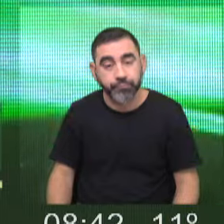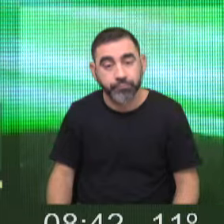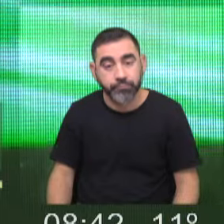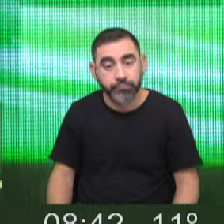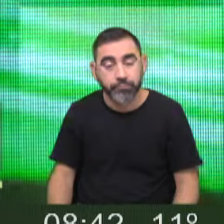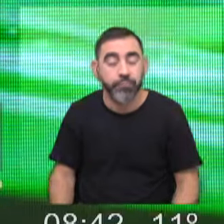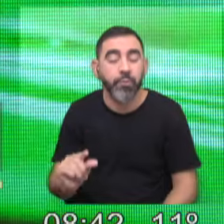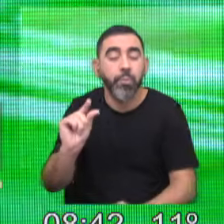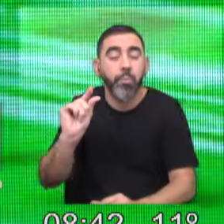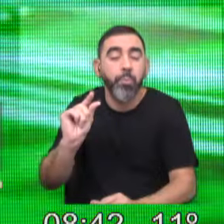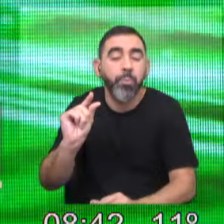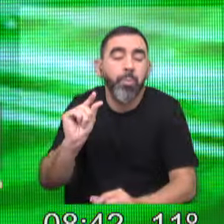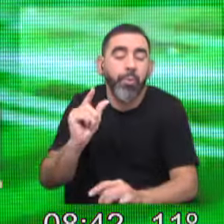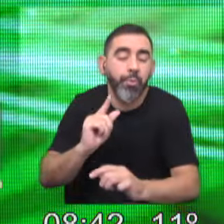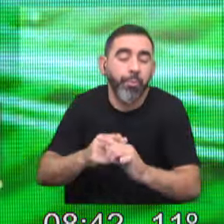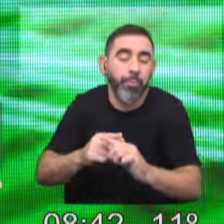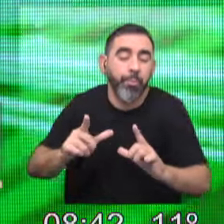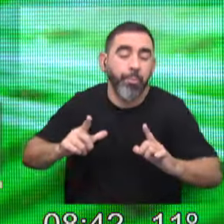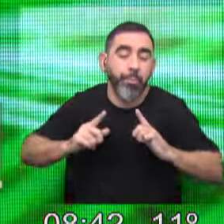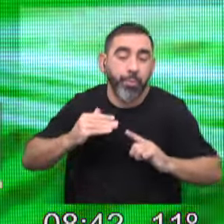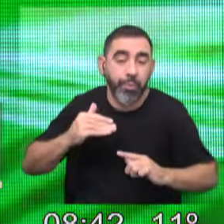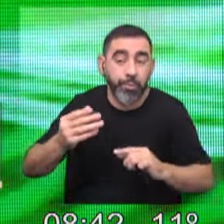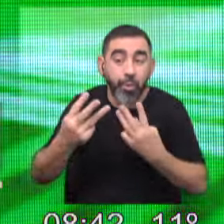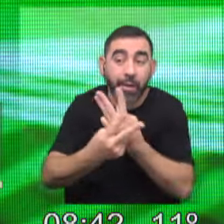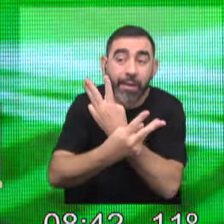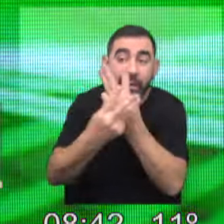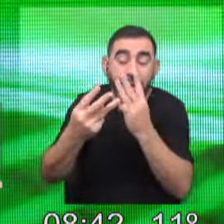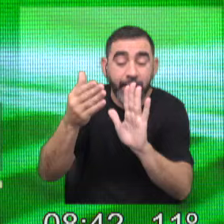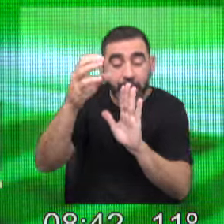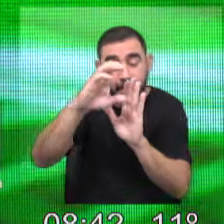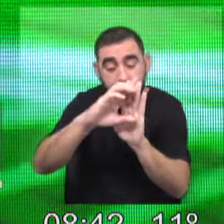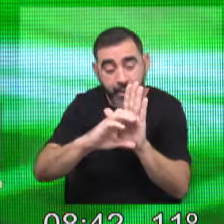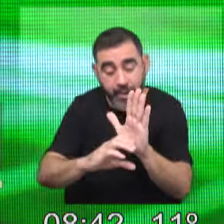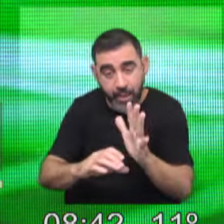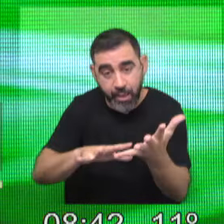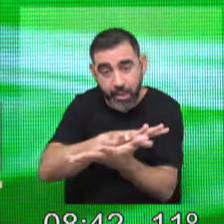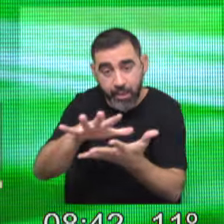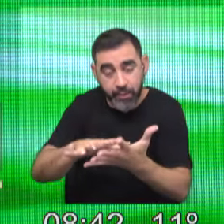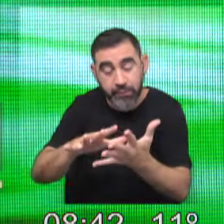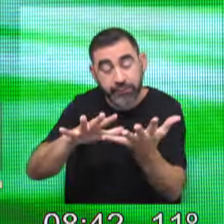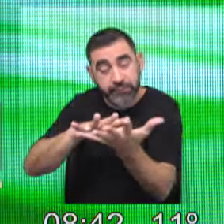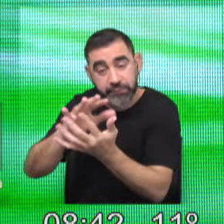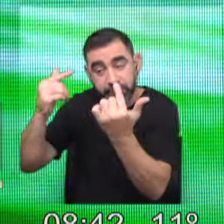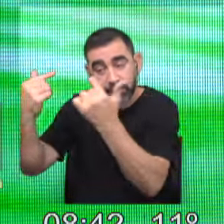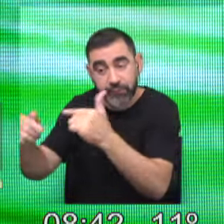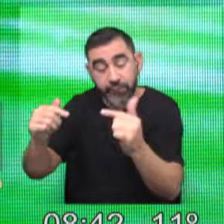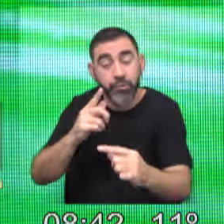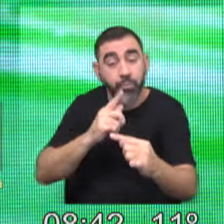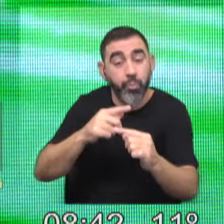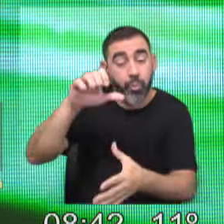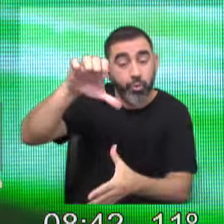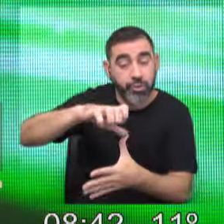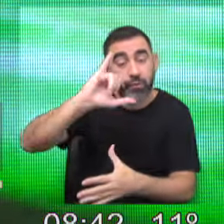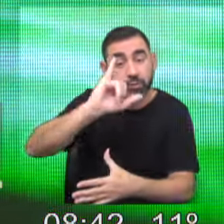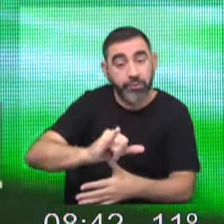señal, una lucecita de esperanza. Después, cuando lo miramos subregionalmente, sin duda hay un escenario mucho más positivo en América del